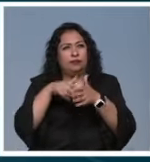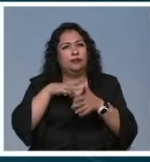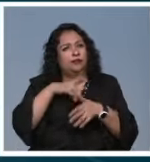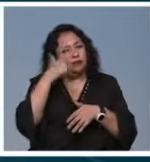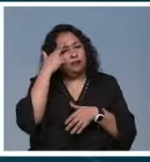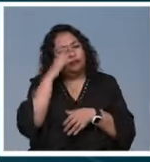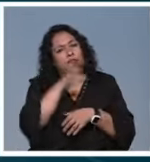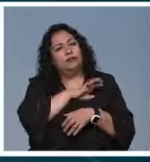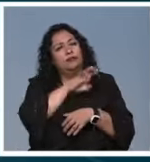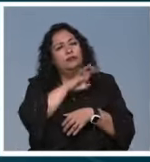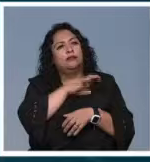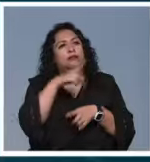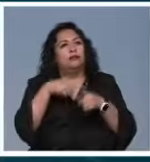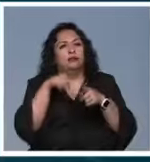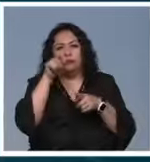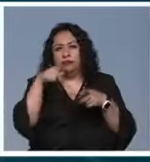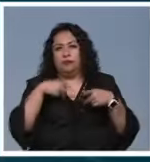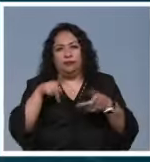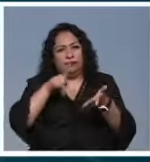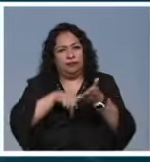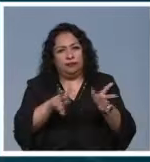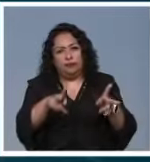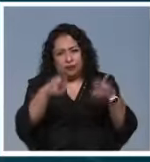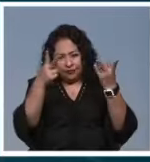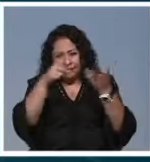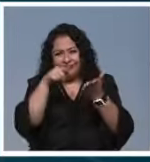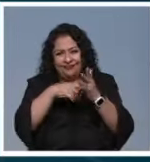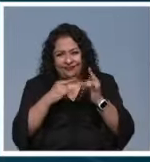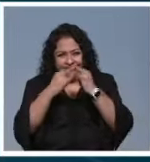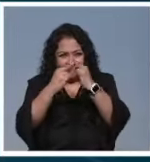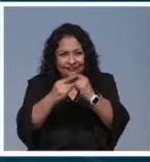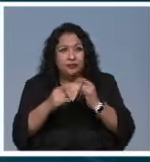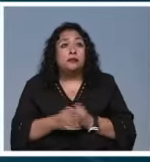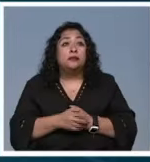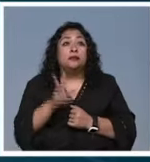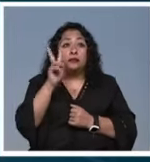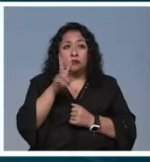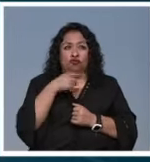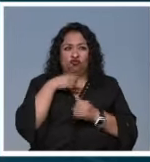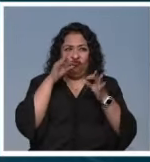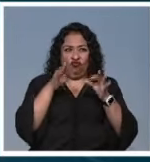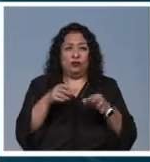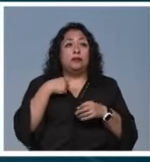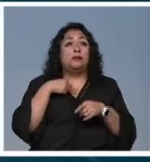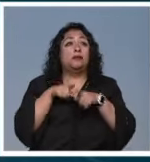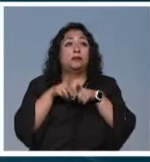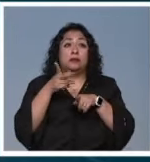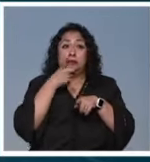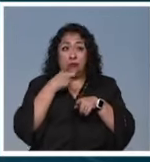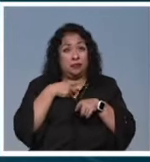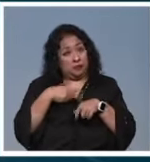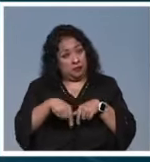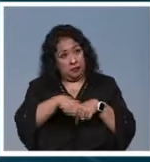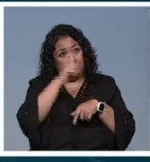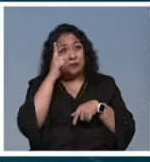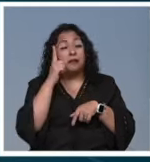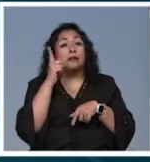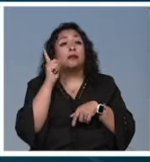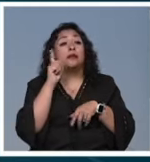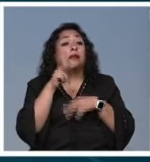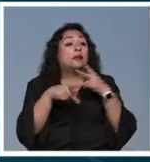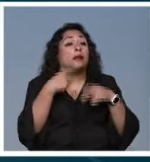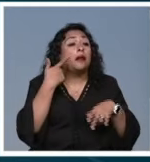con mucho cariño por los mismos locatarios. Pues como buen ciudadano, mi hermana me dijo, vamos a echarnos un clavado,